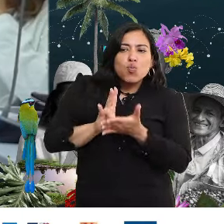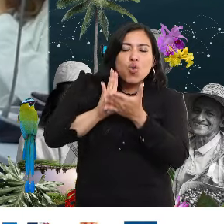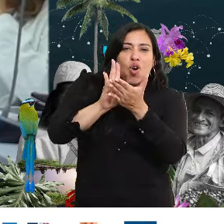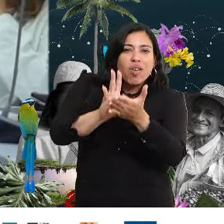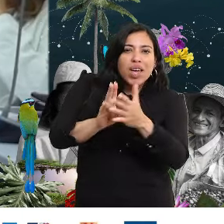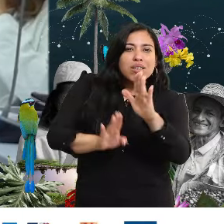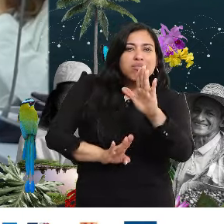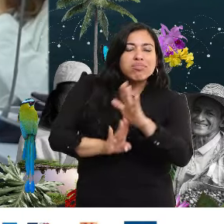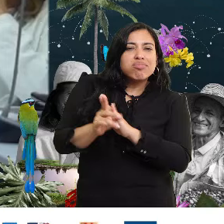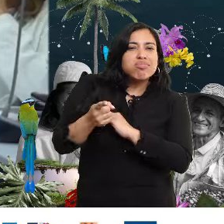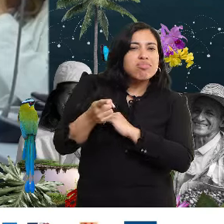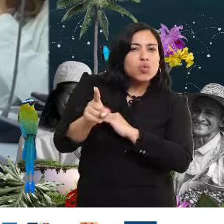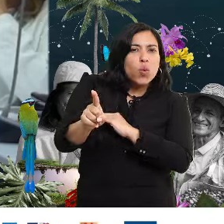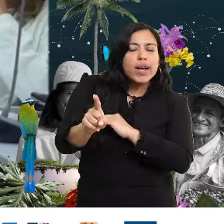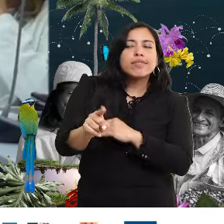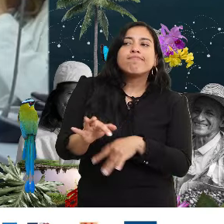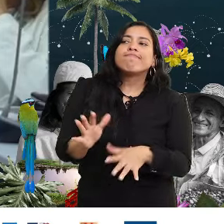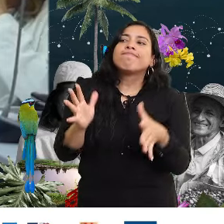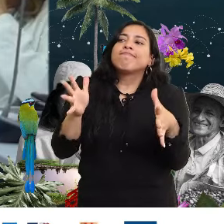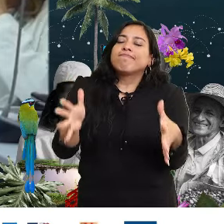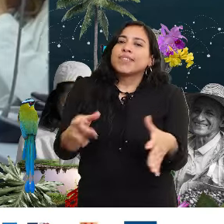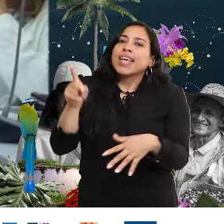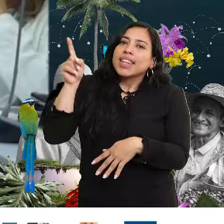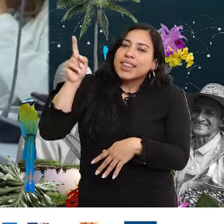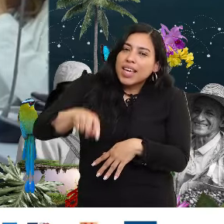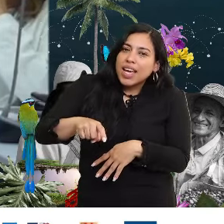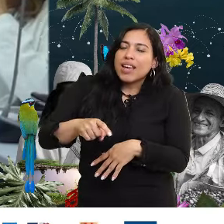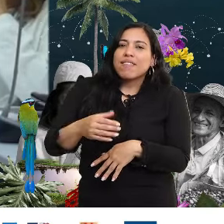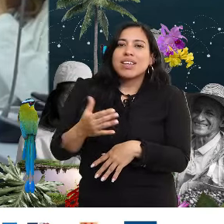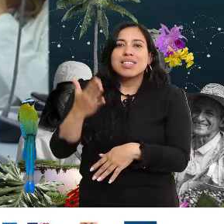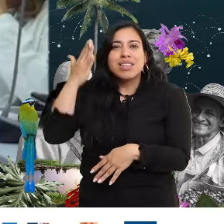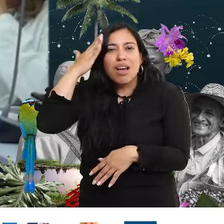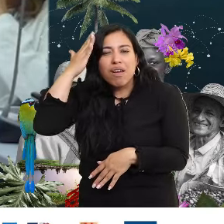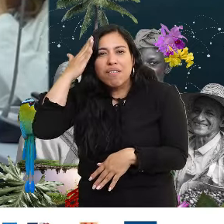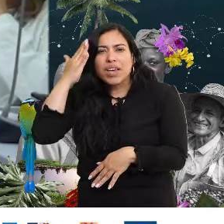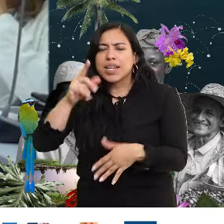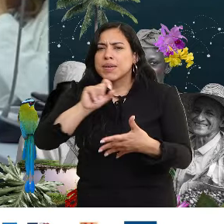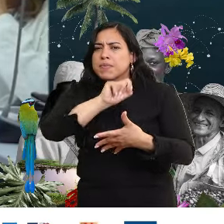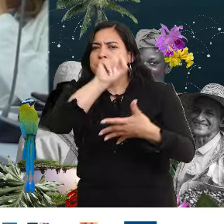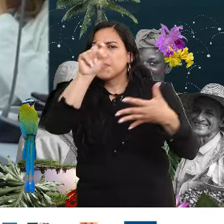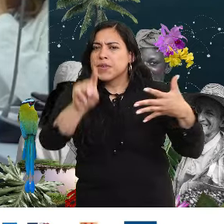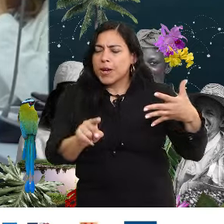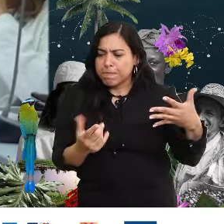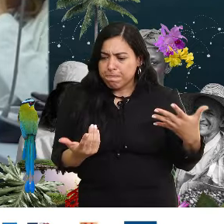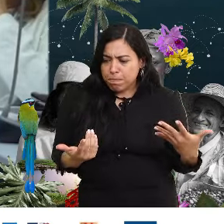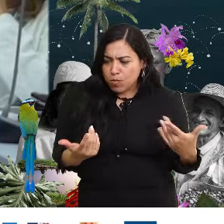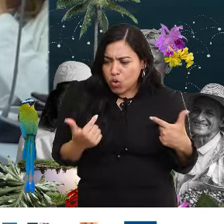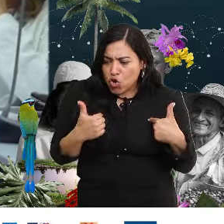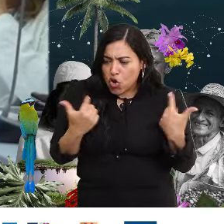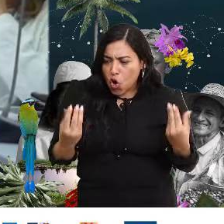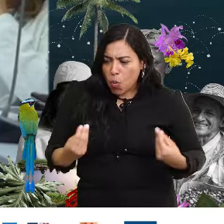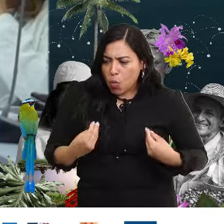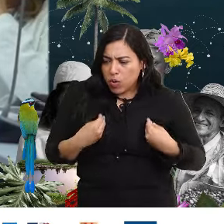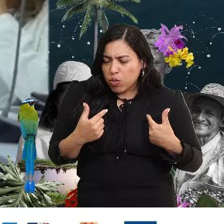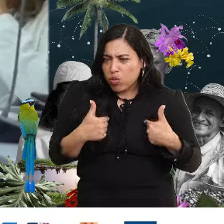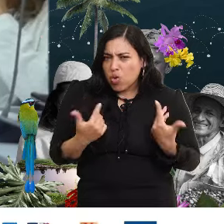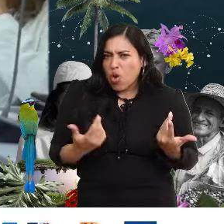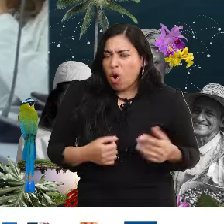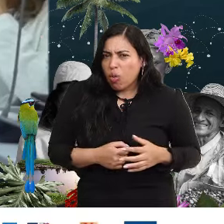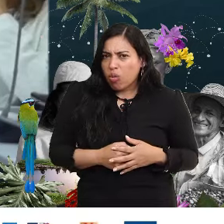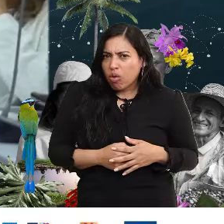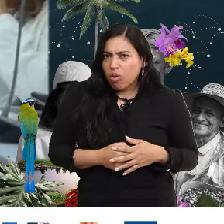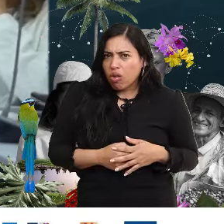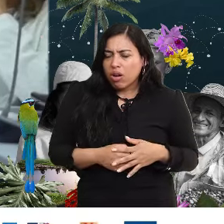desarrollo la necesidad de encontrar y responder esa pregunta: ¿cómo vivimos de forma que